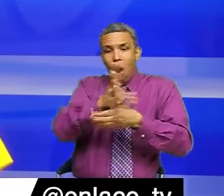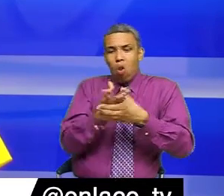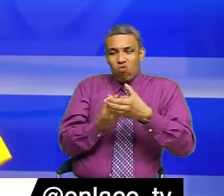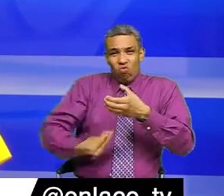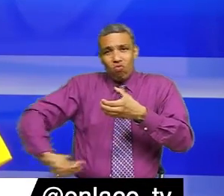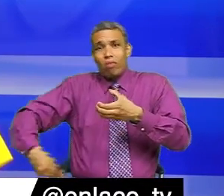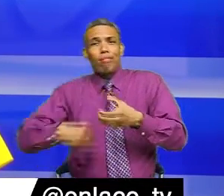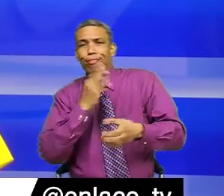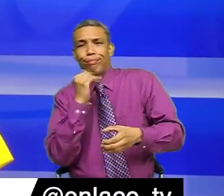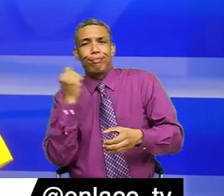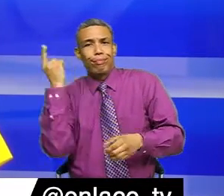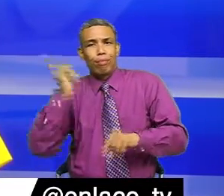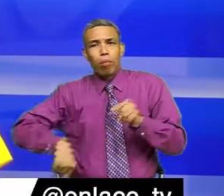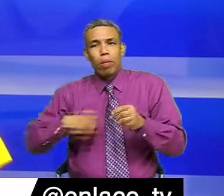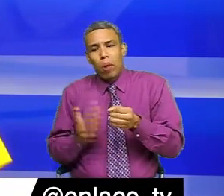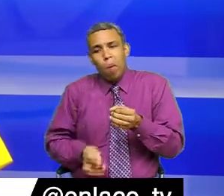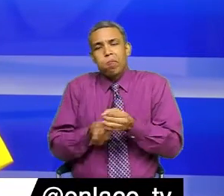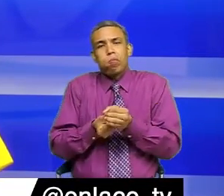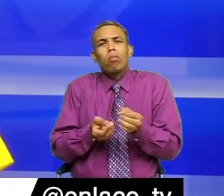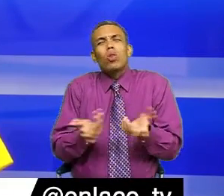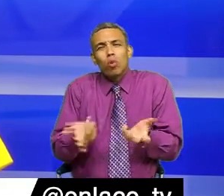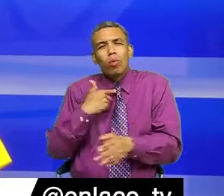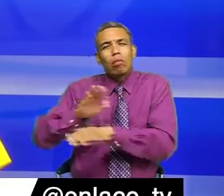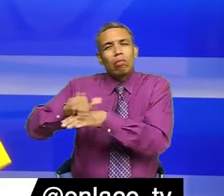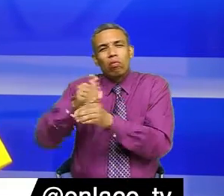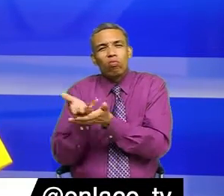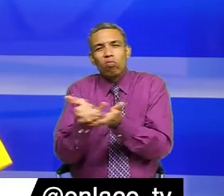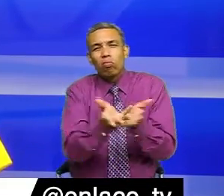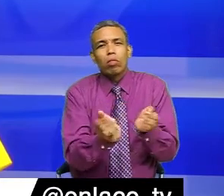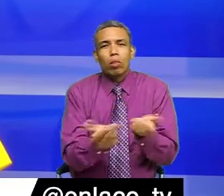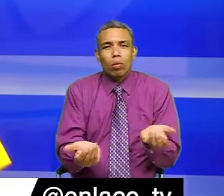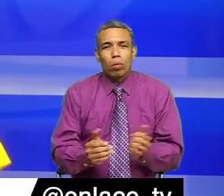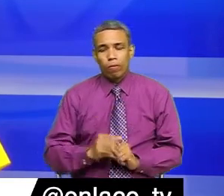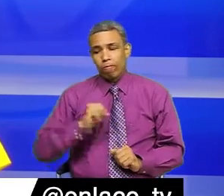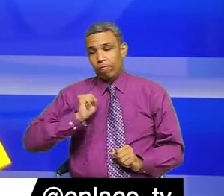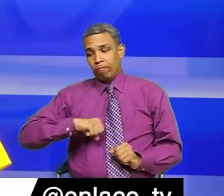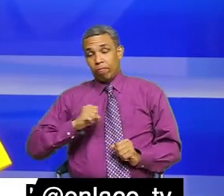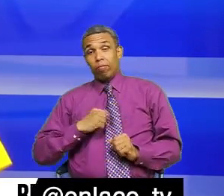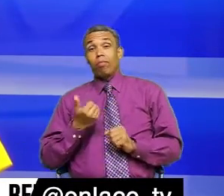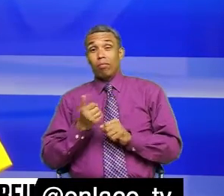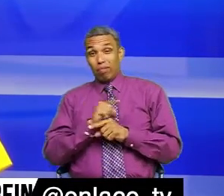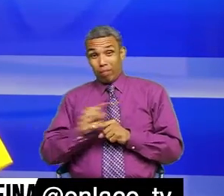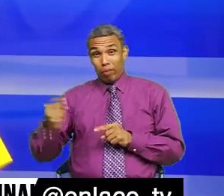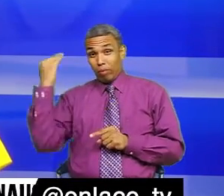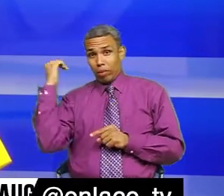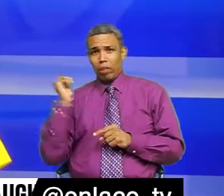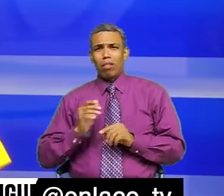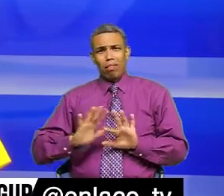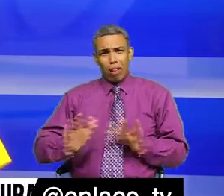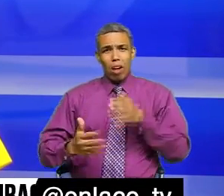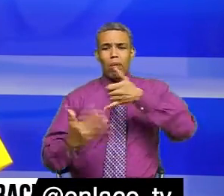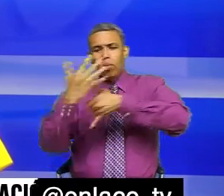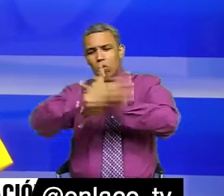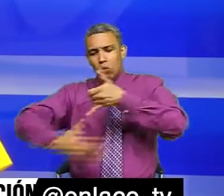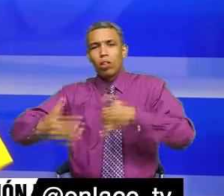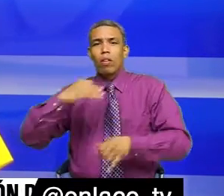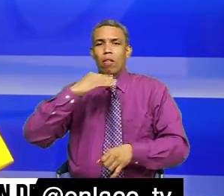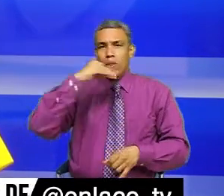Ambiente. Se hizo el lanzamiento la semana pasada, están ciudades importantes como Bogotá, Medellín,